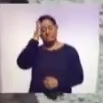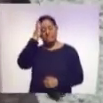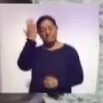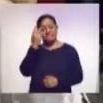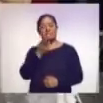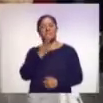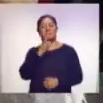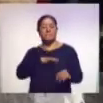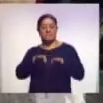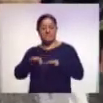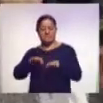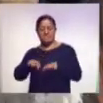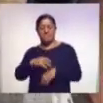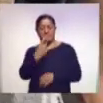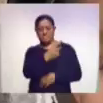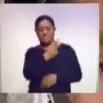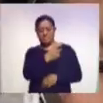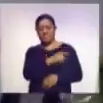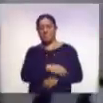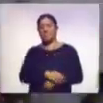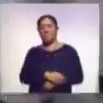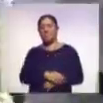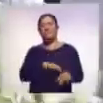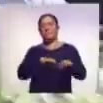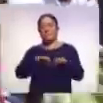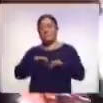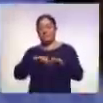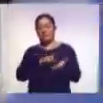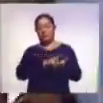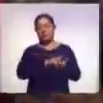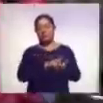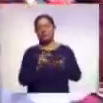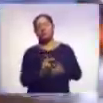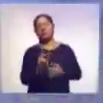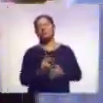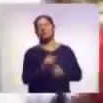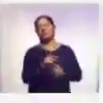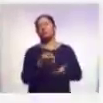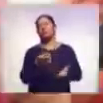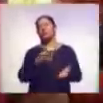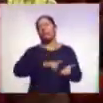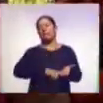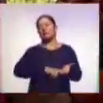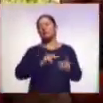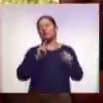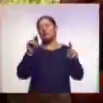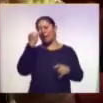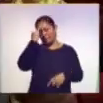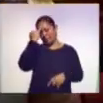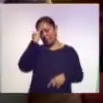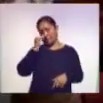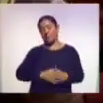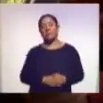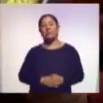organismo público autónomo es trabajar en la defensa de los derechos de los pueblos originarios en Tlaxcala. Que uno de los